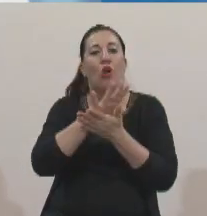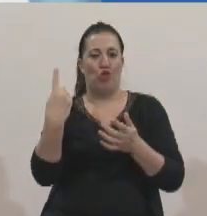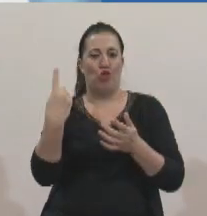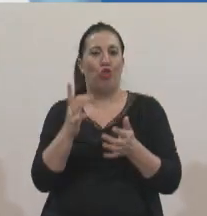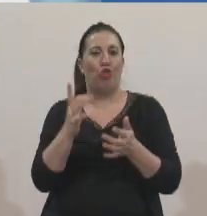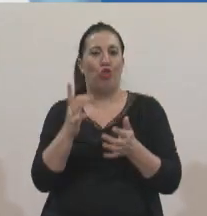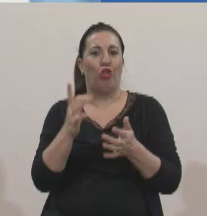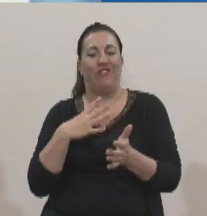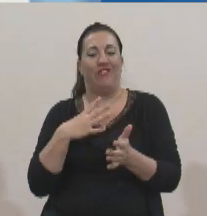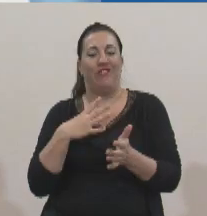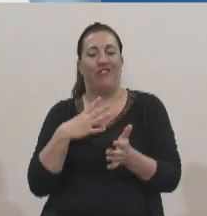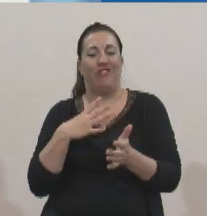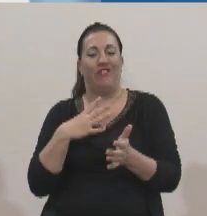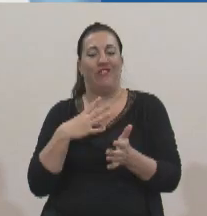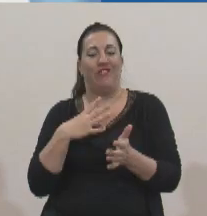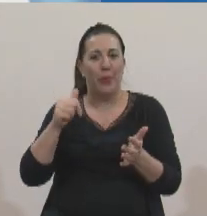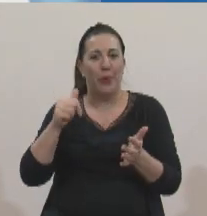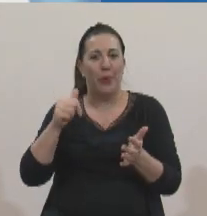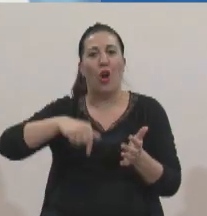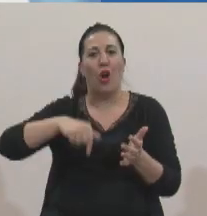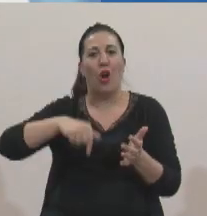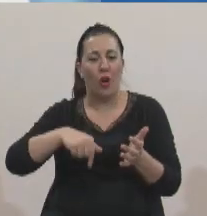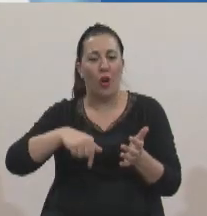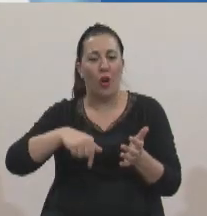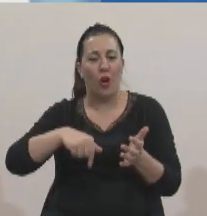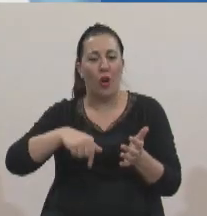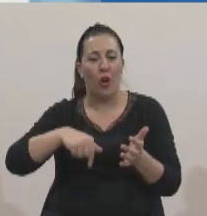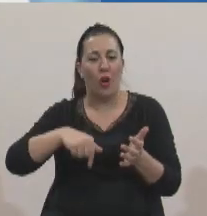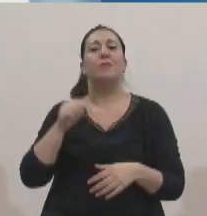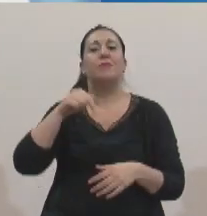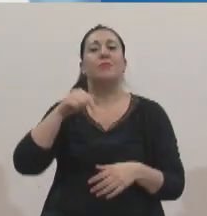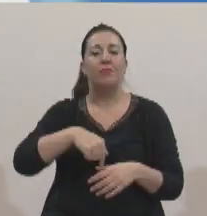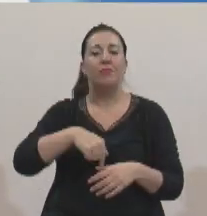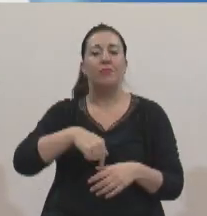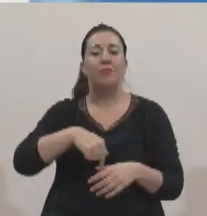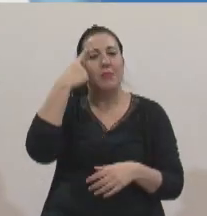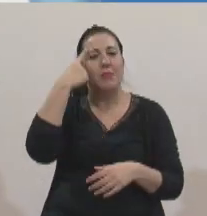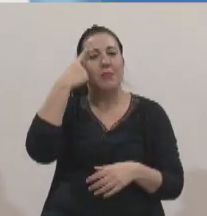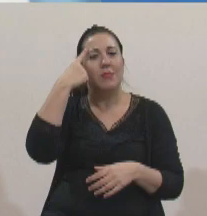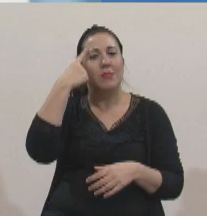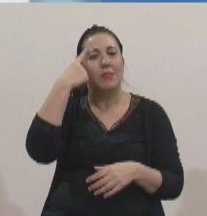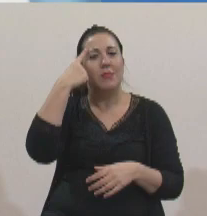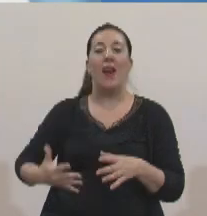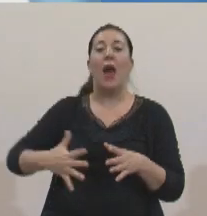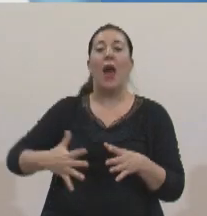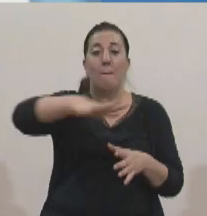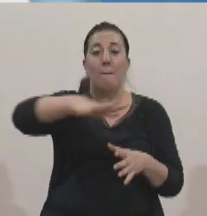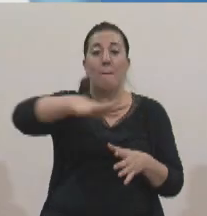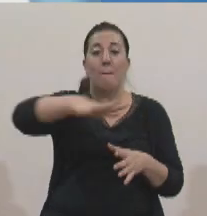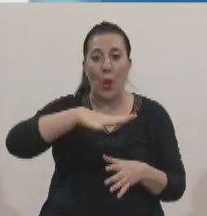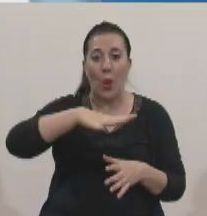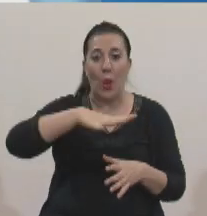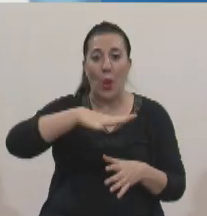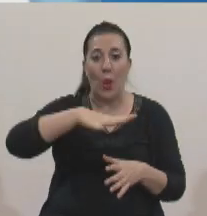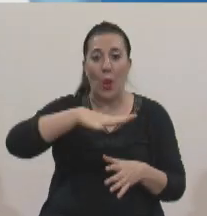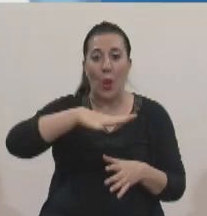último, hoy sigue vigente la máxima de Alberti de que gobernar es poblar. Y si mis